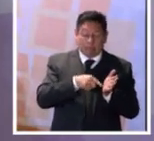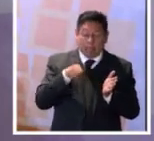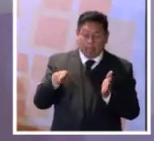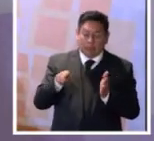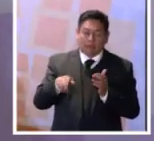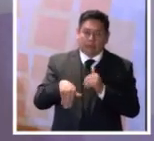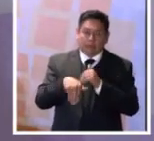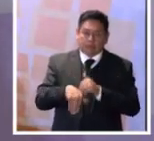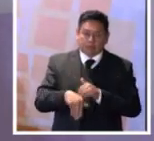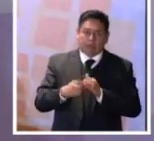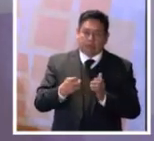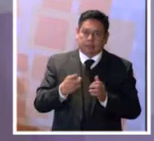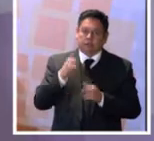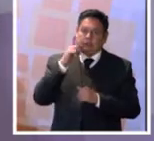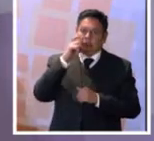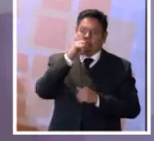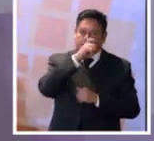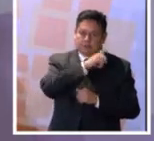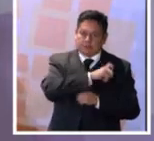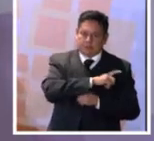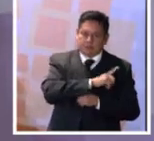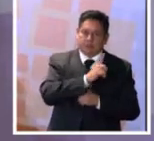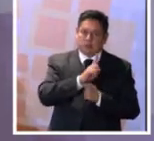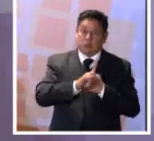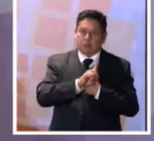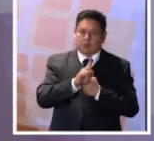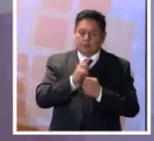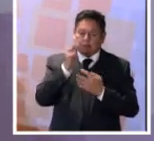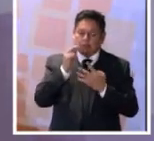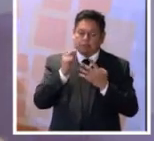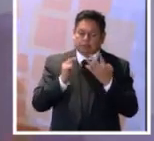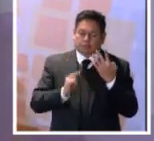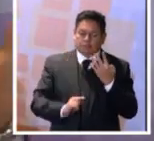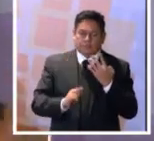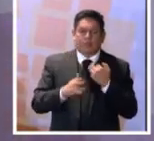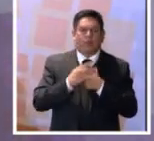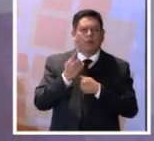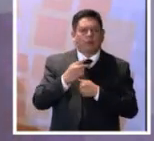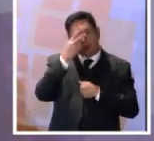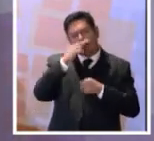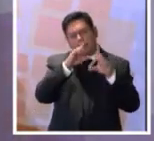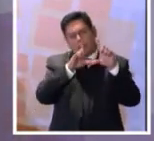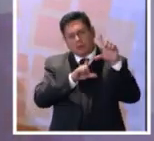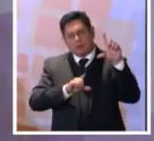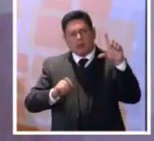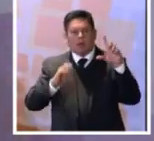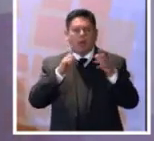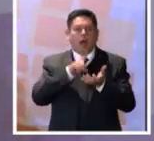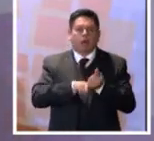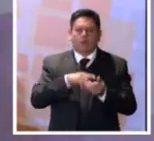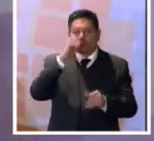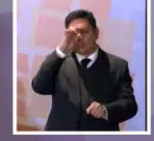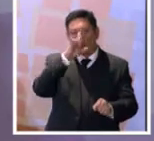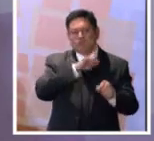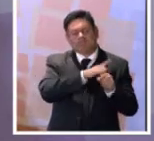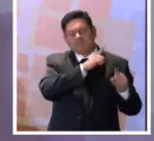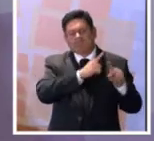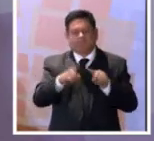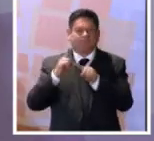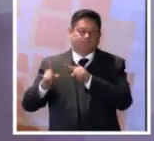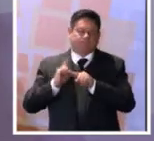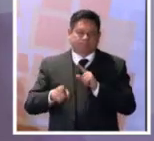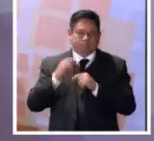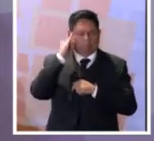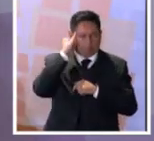desafíos. El tema de que nuestra nación es una nación pluricultural ha significado, tratándose de